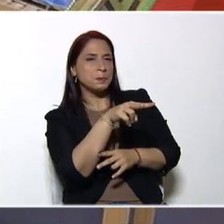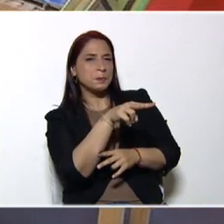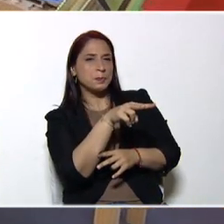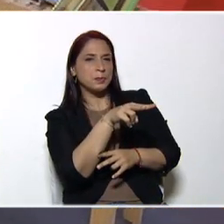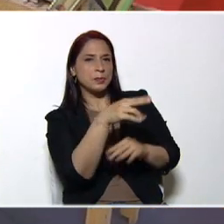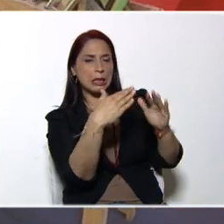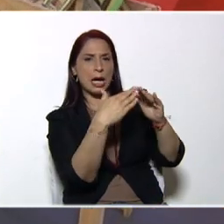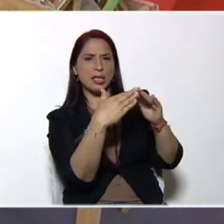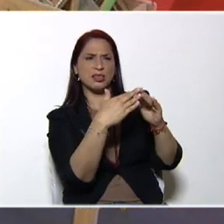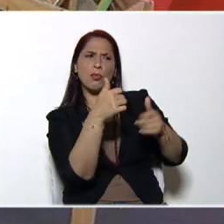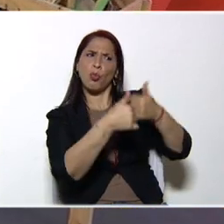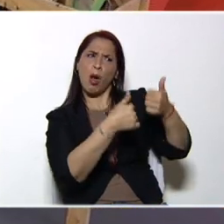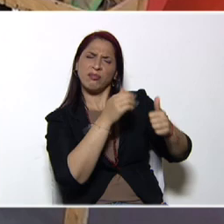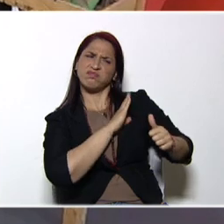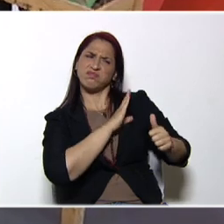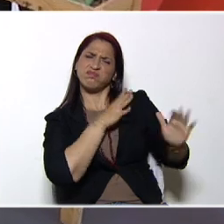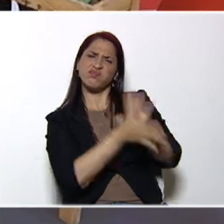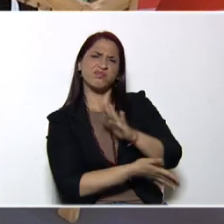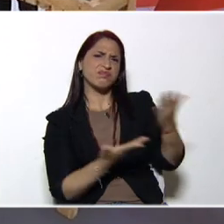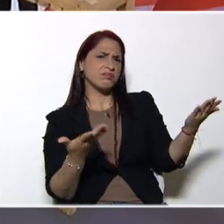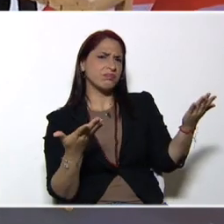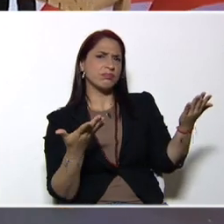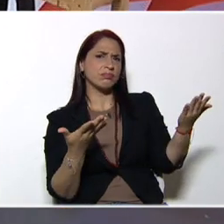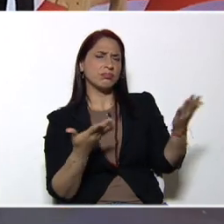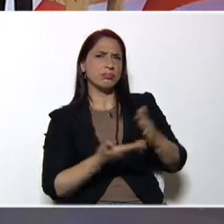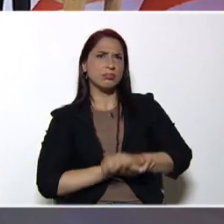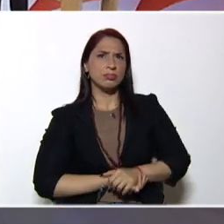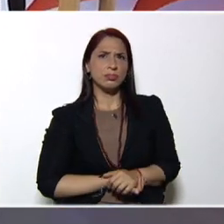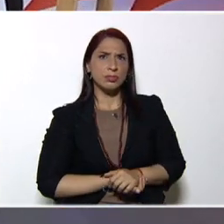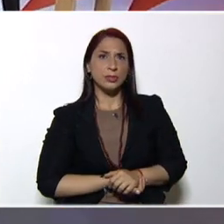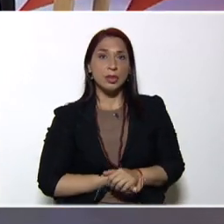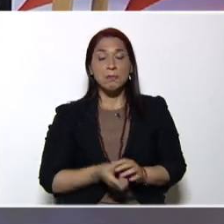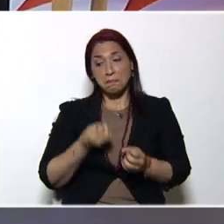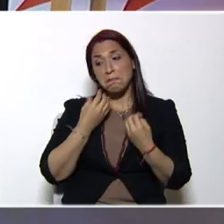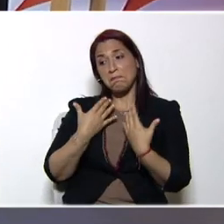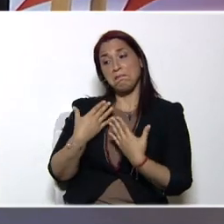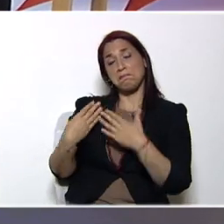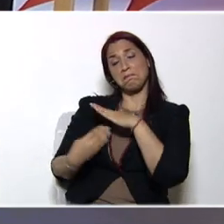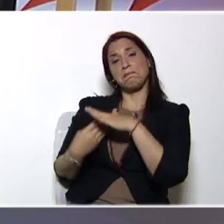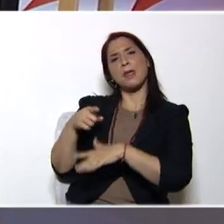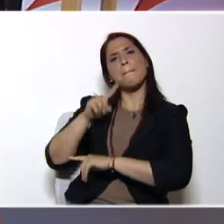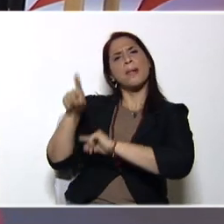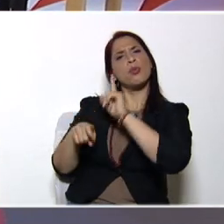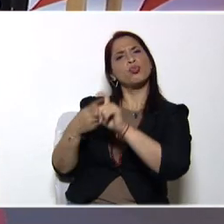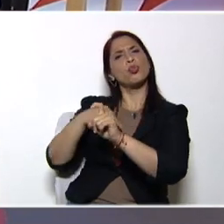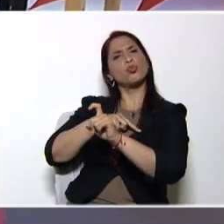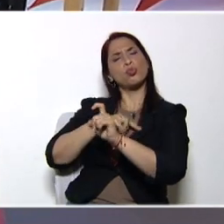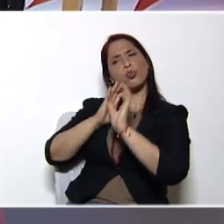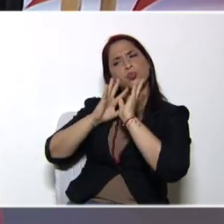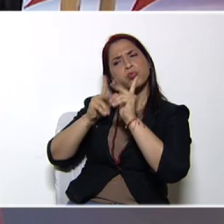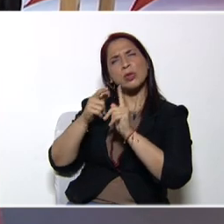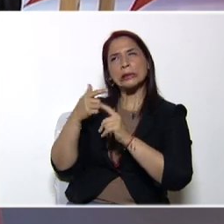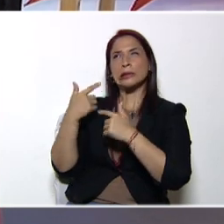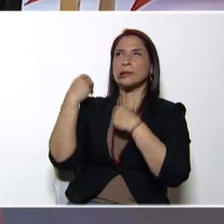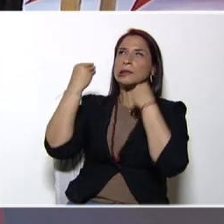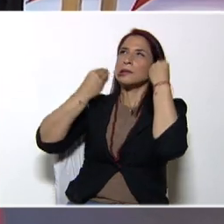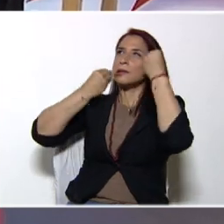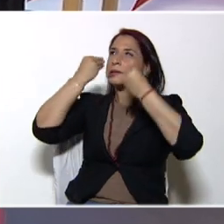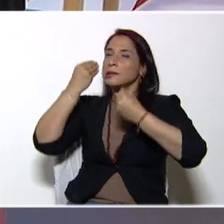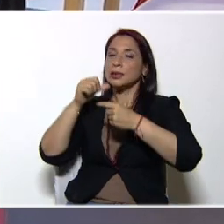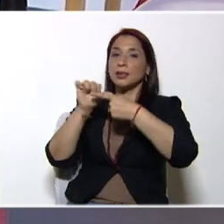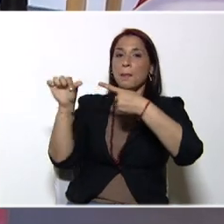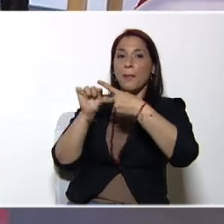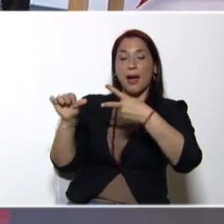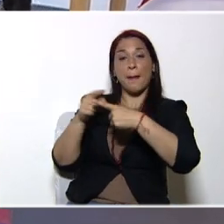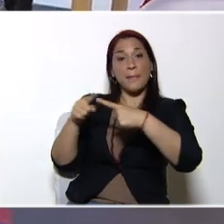dirán, ¿qué es un patrimonio? ¿Verdad, José? Bueno, básicamente esa es la pregunta que nos hemos planteado en toda la semana,